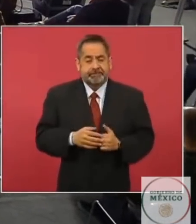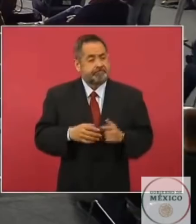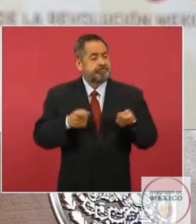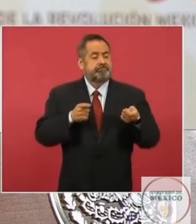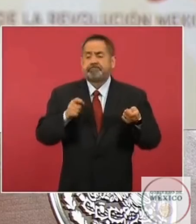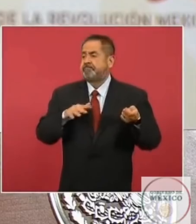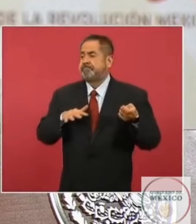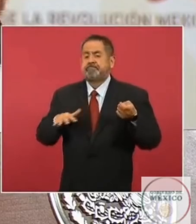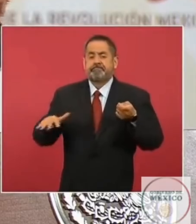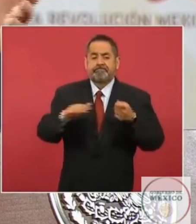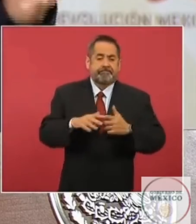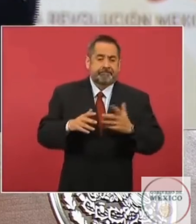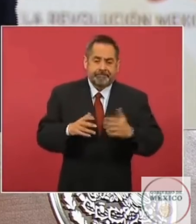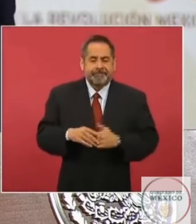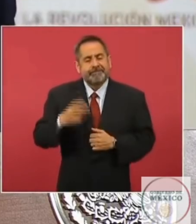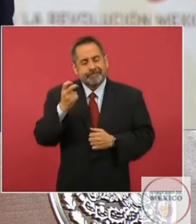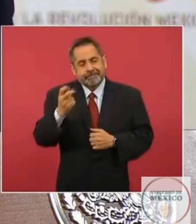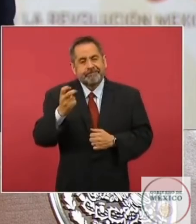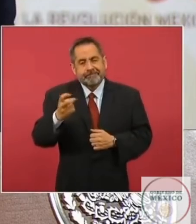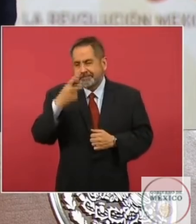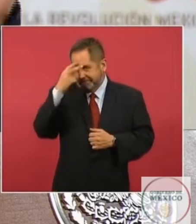dominante que nos llevó